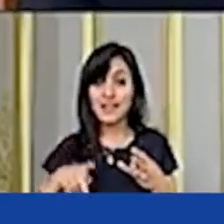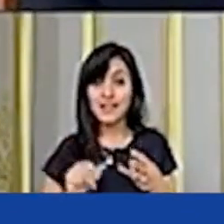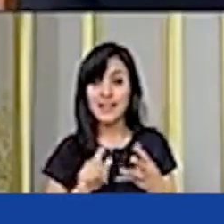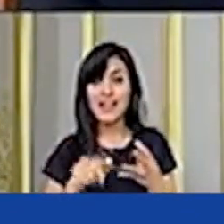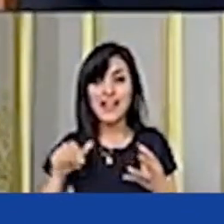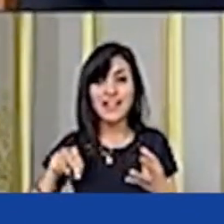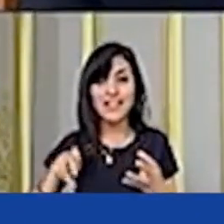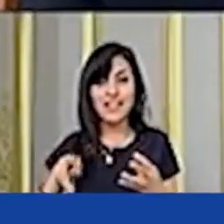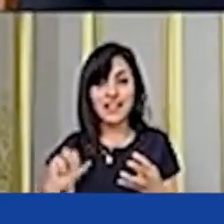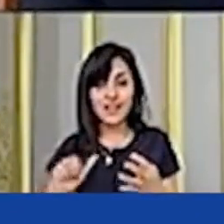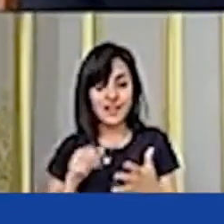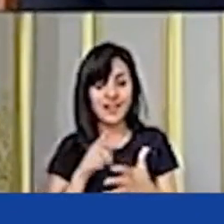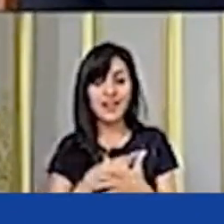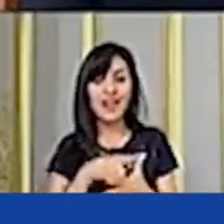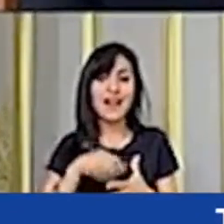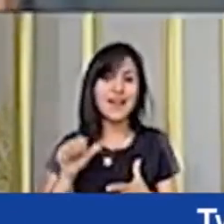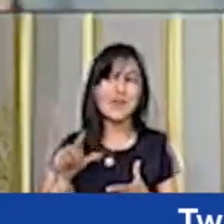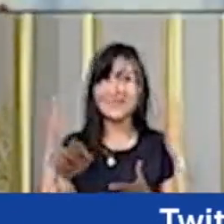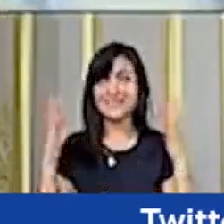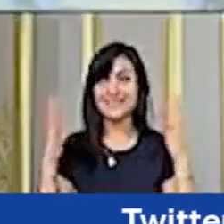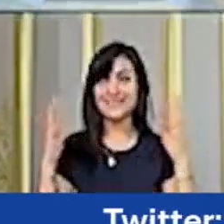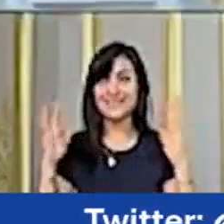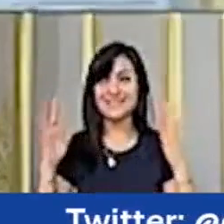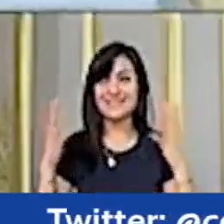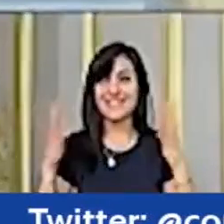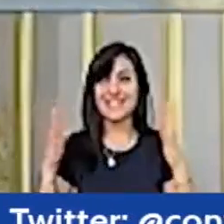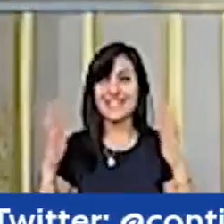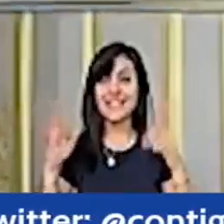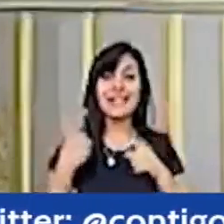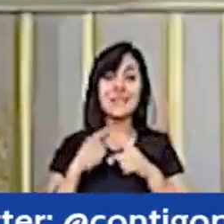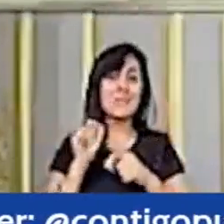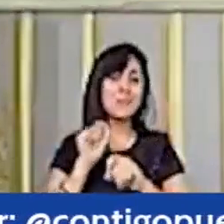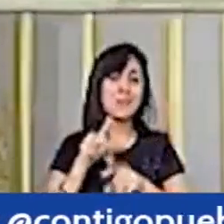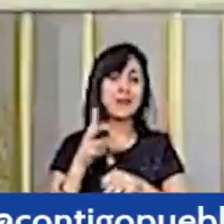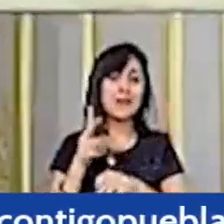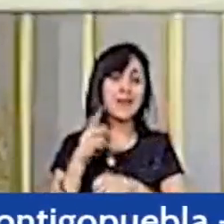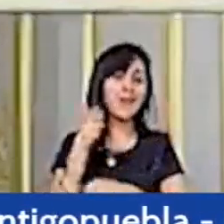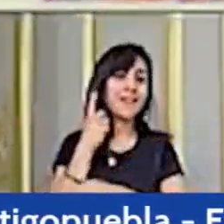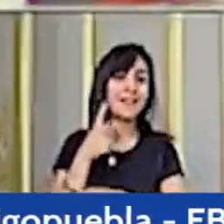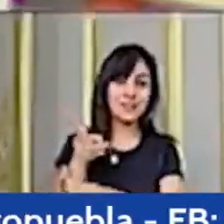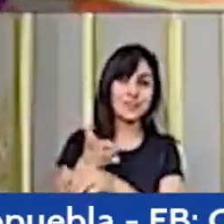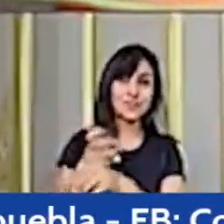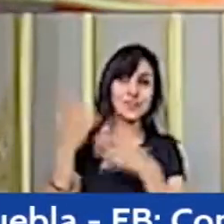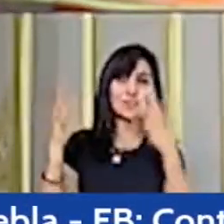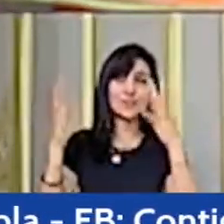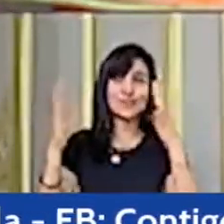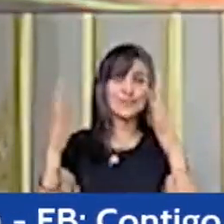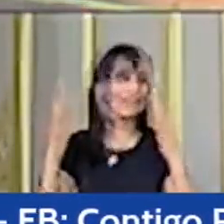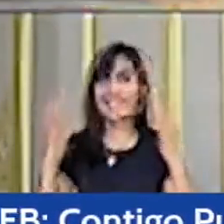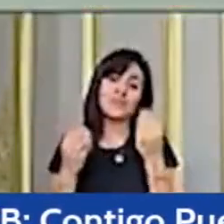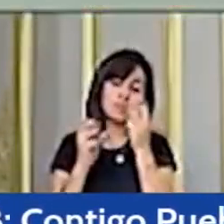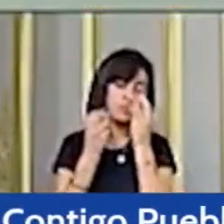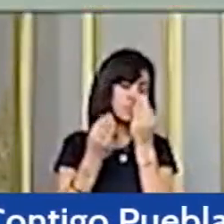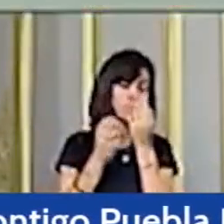Lezama Bonilla, a Luz Arredondo y a Erika Rodríguez Vázquez. Un fuerte aplauso para ellos. Bienvenidas